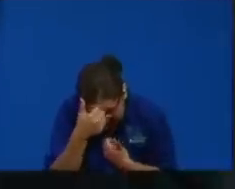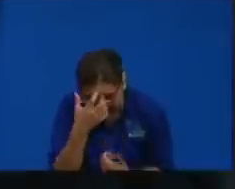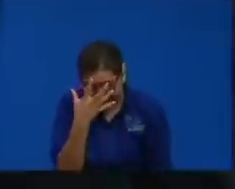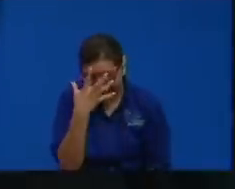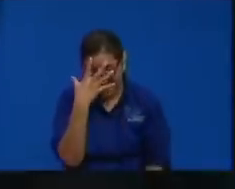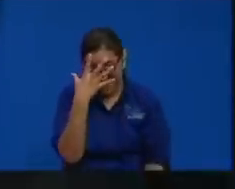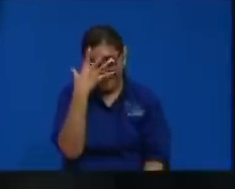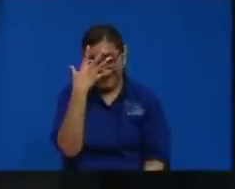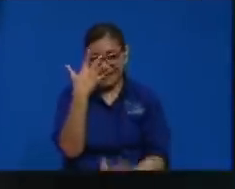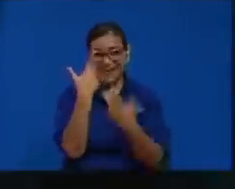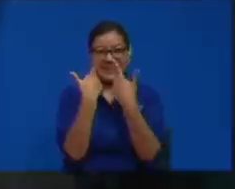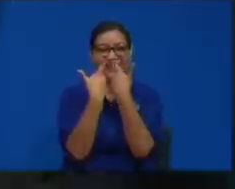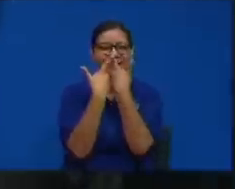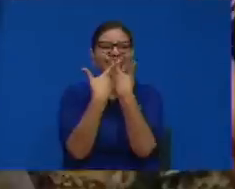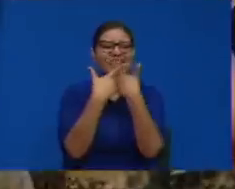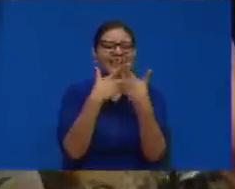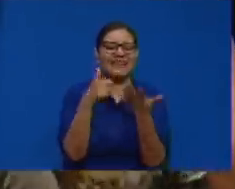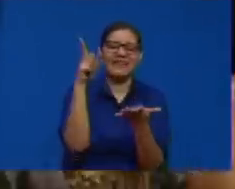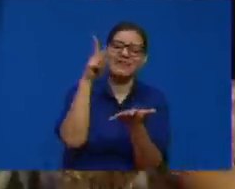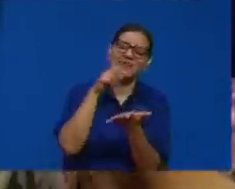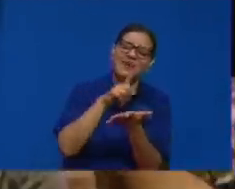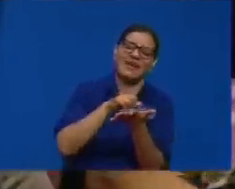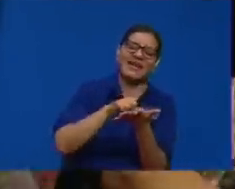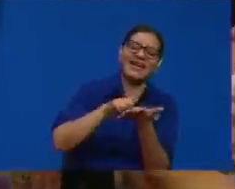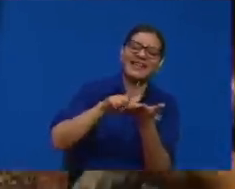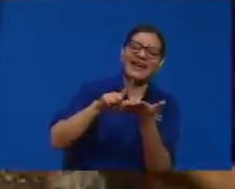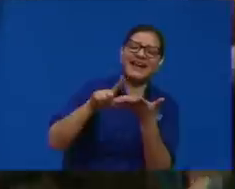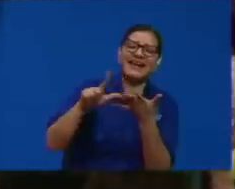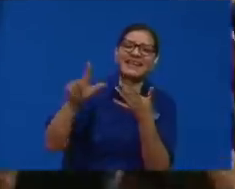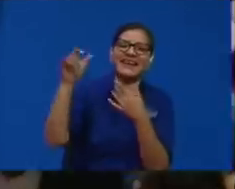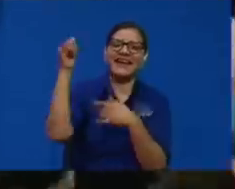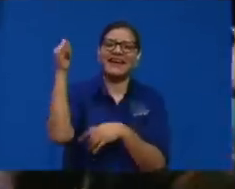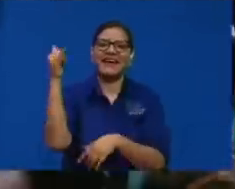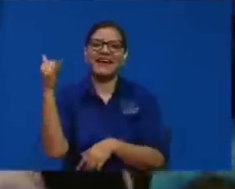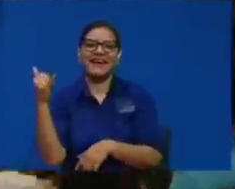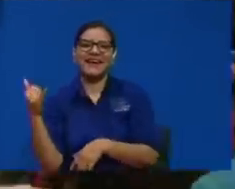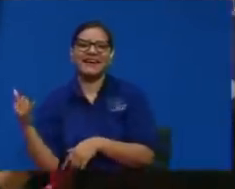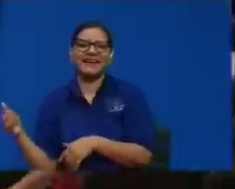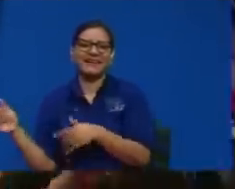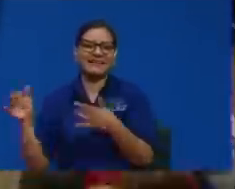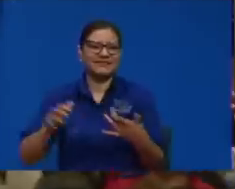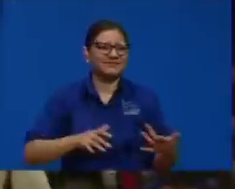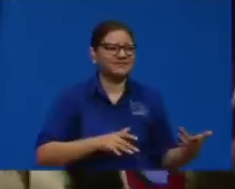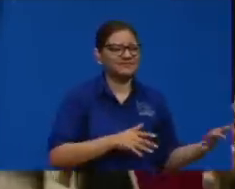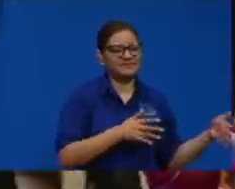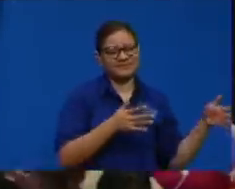se arrepiente y limpio queda ya.